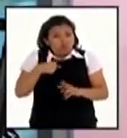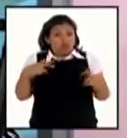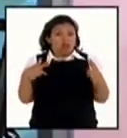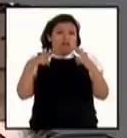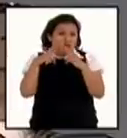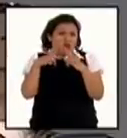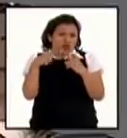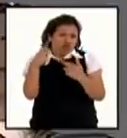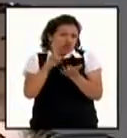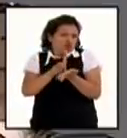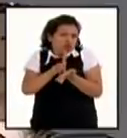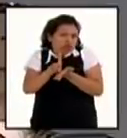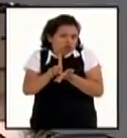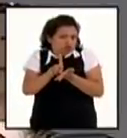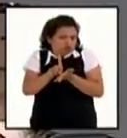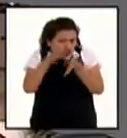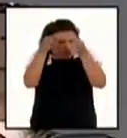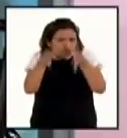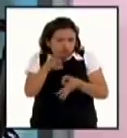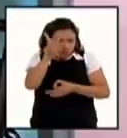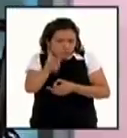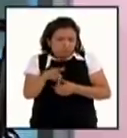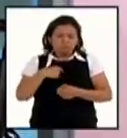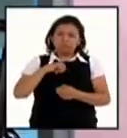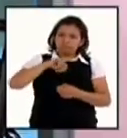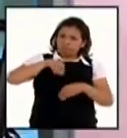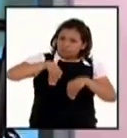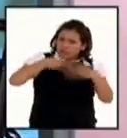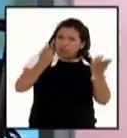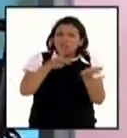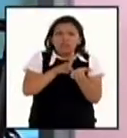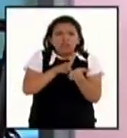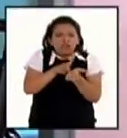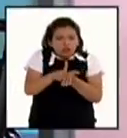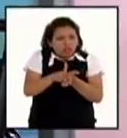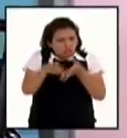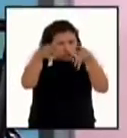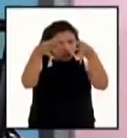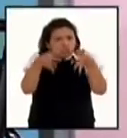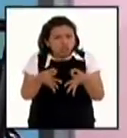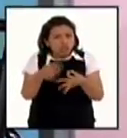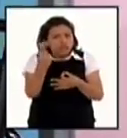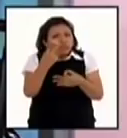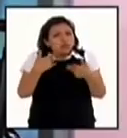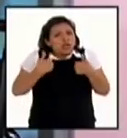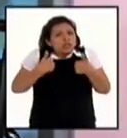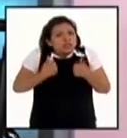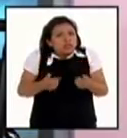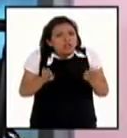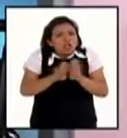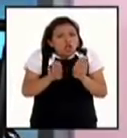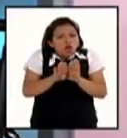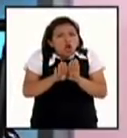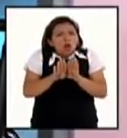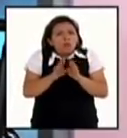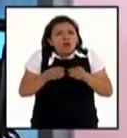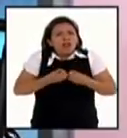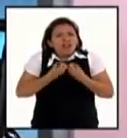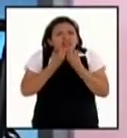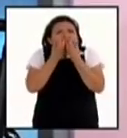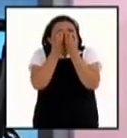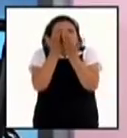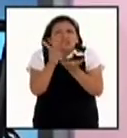¿no? Claro que es un derecho legítimo y al final de cuentas de eso se trata, ¿eh? De entender que igual la expresión de la espiritualidad es